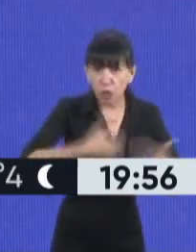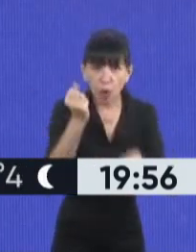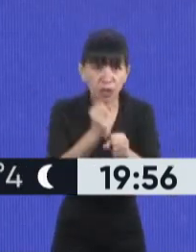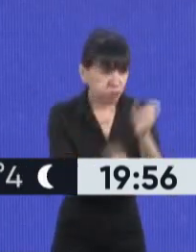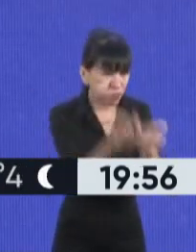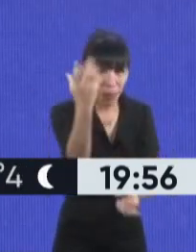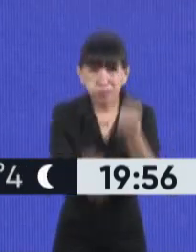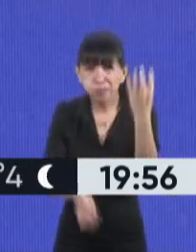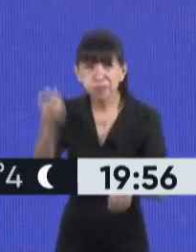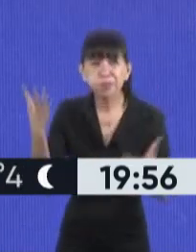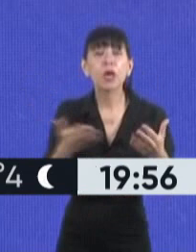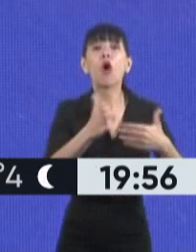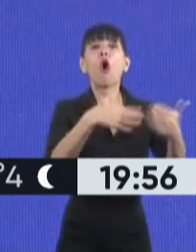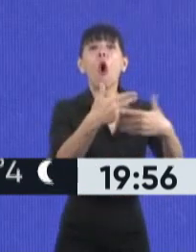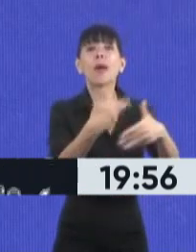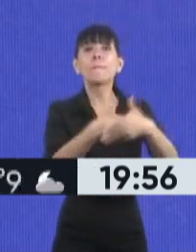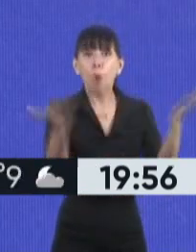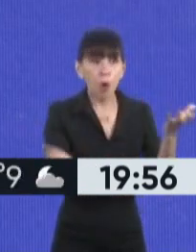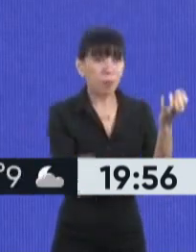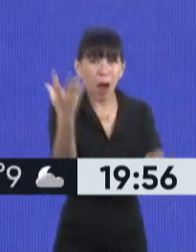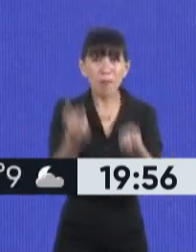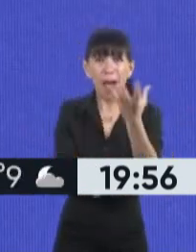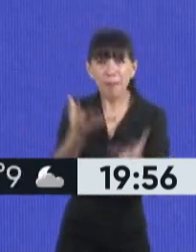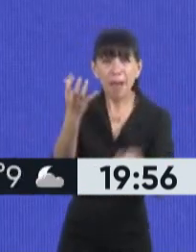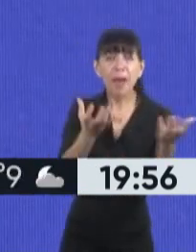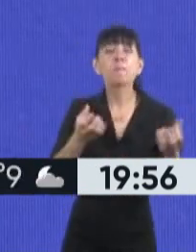Hicimos obras públicas porque creímos